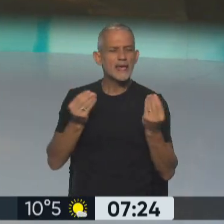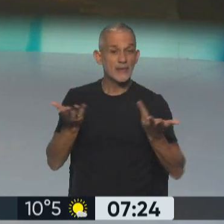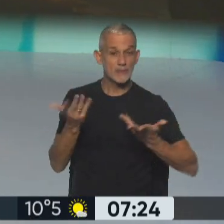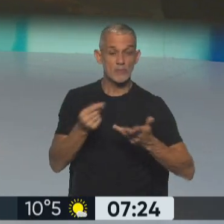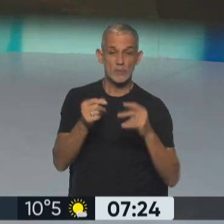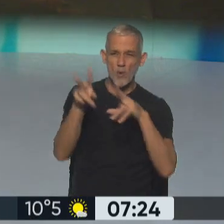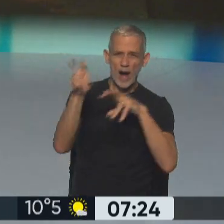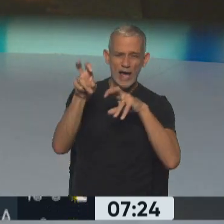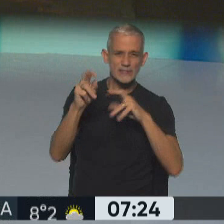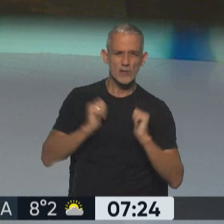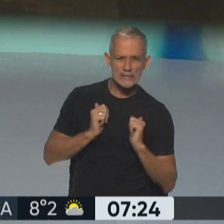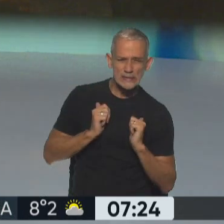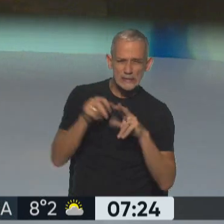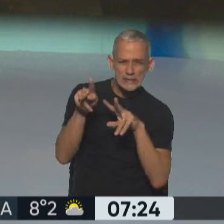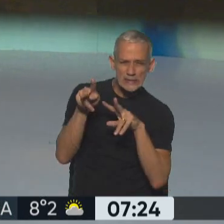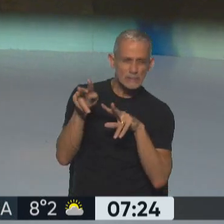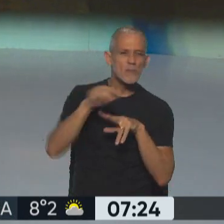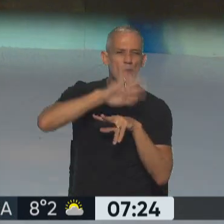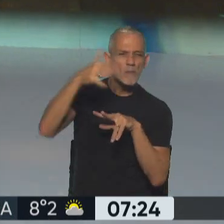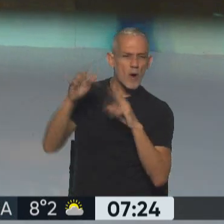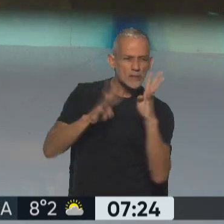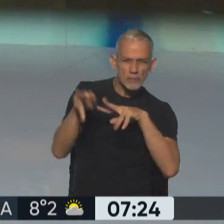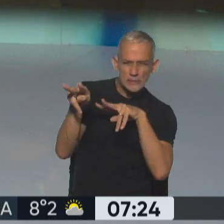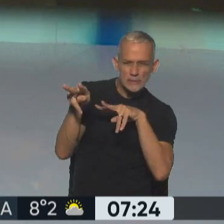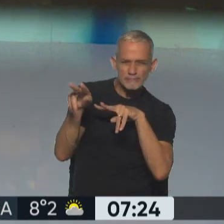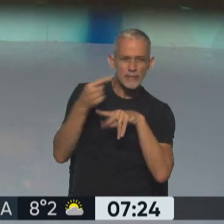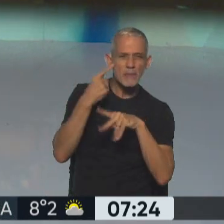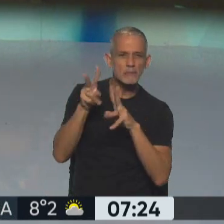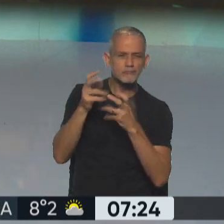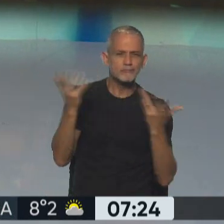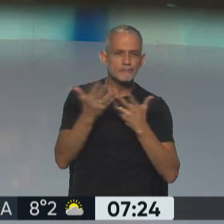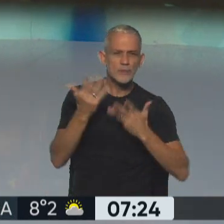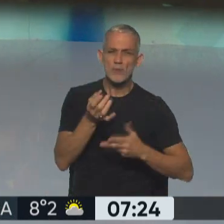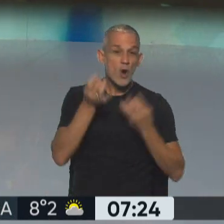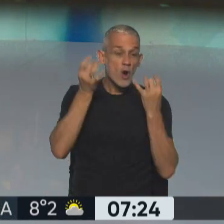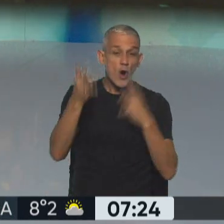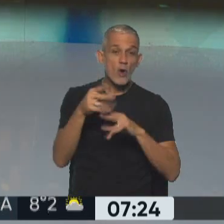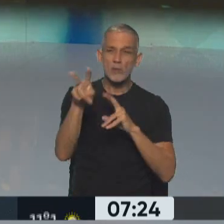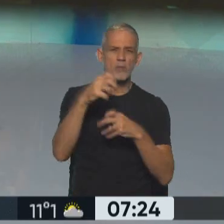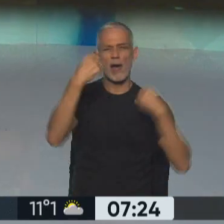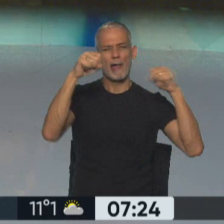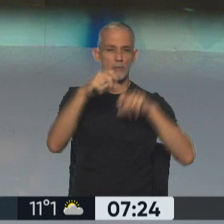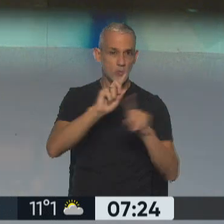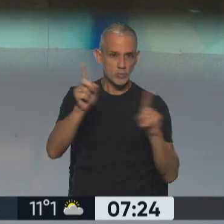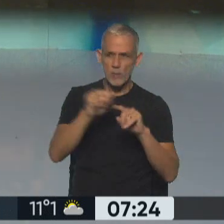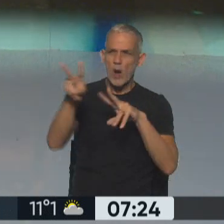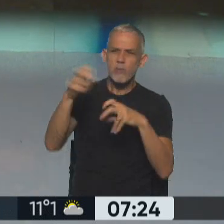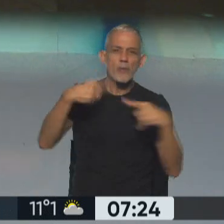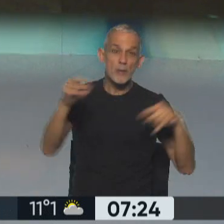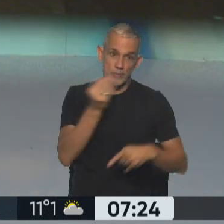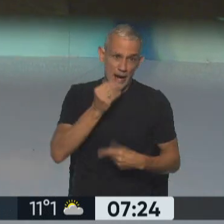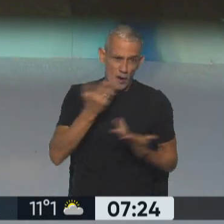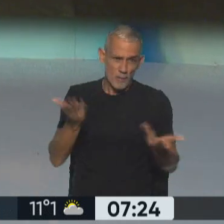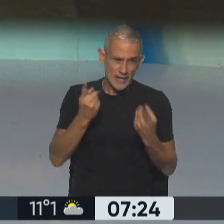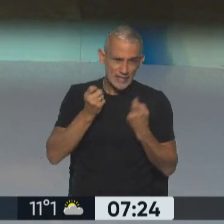a un cazador mientras acecha animales en el monte un hombre de convicciones que detesta la casa deportiva y que casa realmente para comer